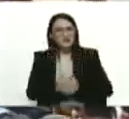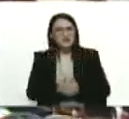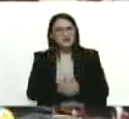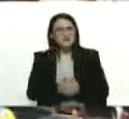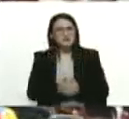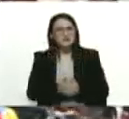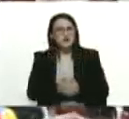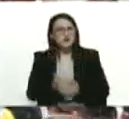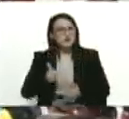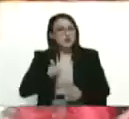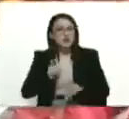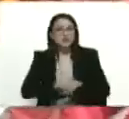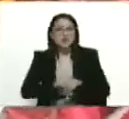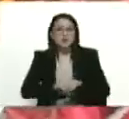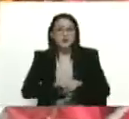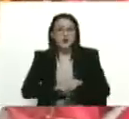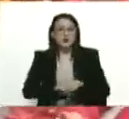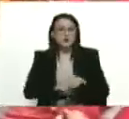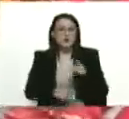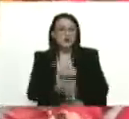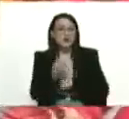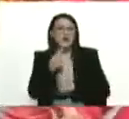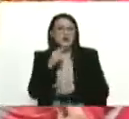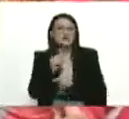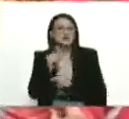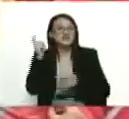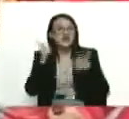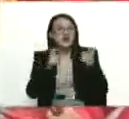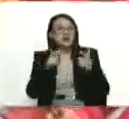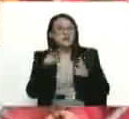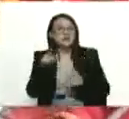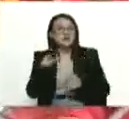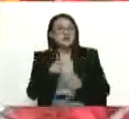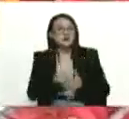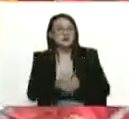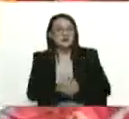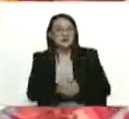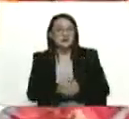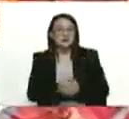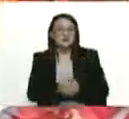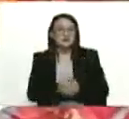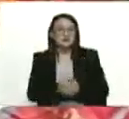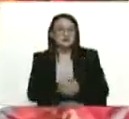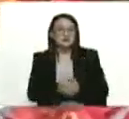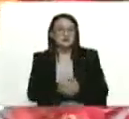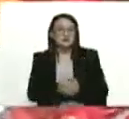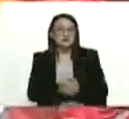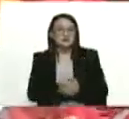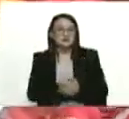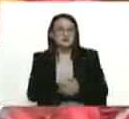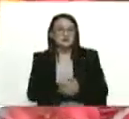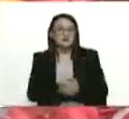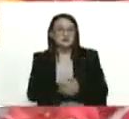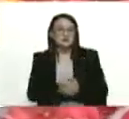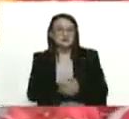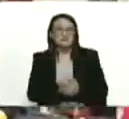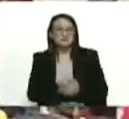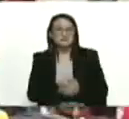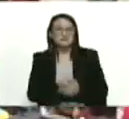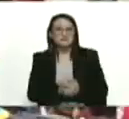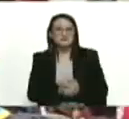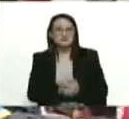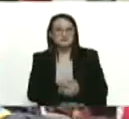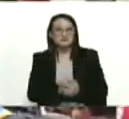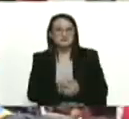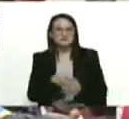En cualquier momento salen a decir, los chavistas que estén bravos, vénganse conmigo. Ah, bueno, eso es parte del